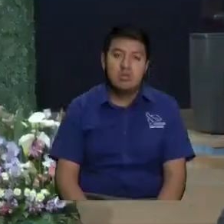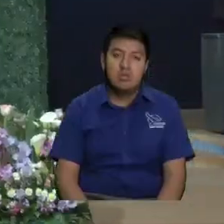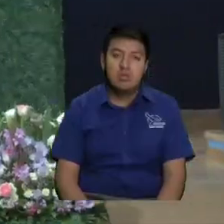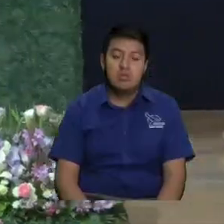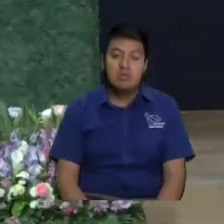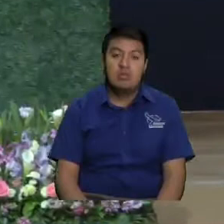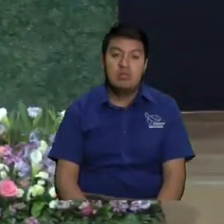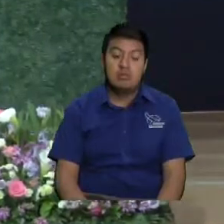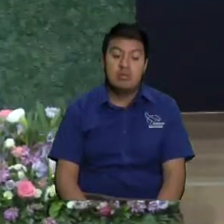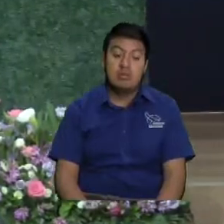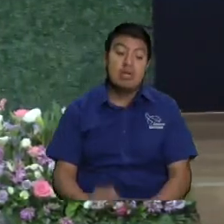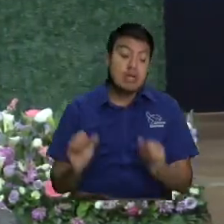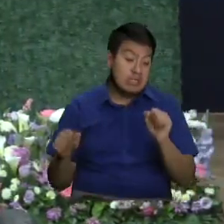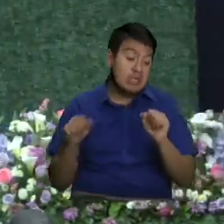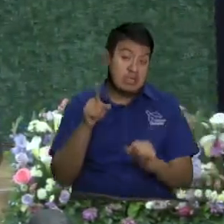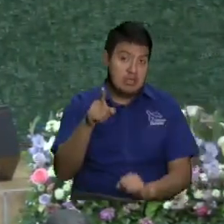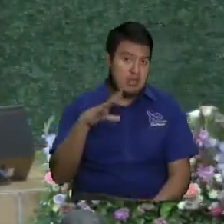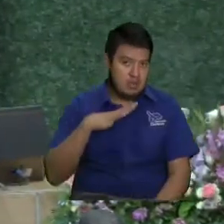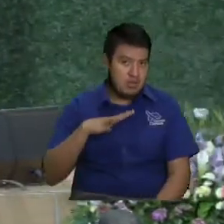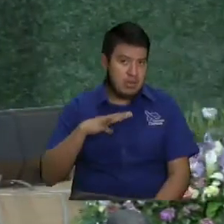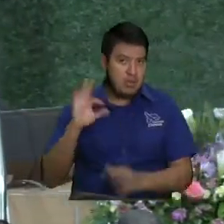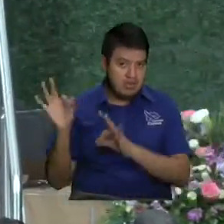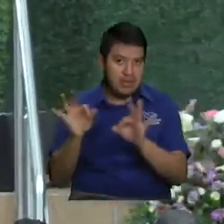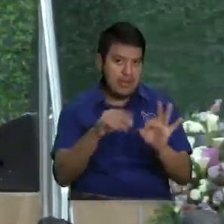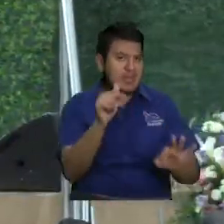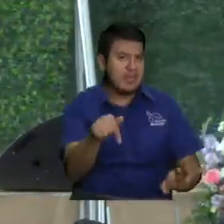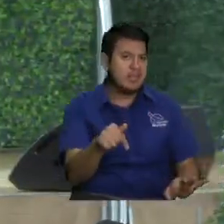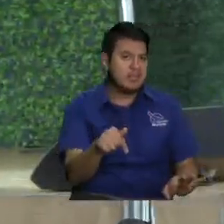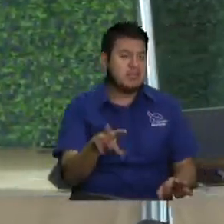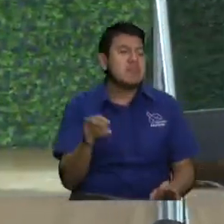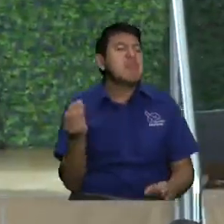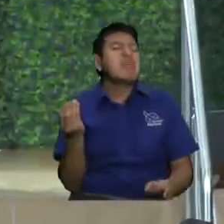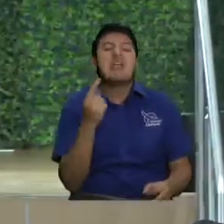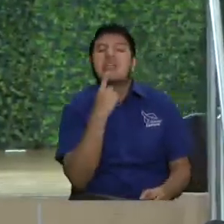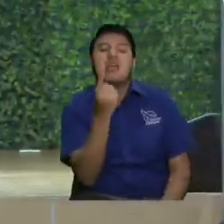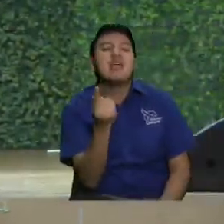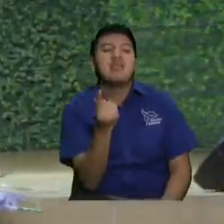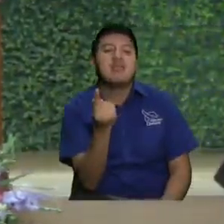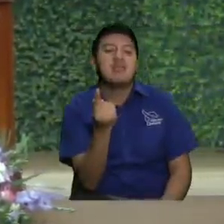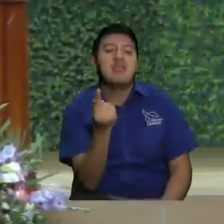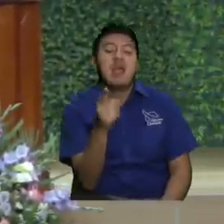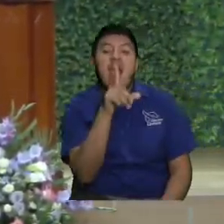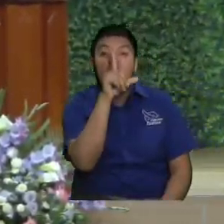Si a usted le tocara predicar de esto que le estoy diciendo, ¿qué diría?